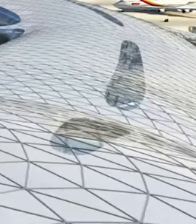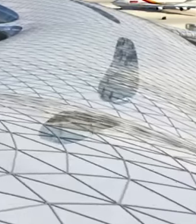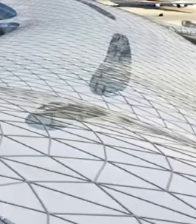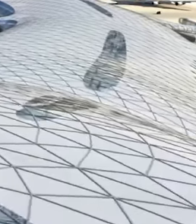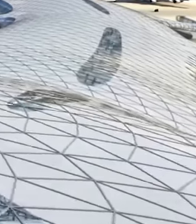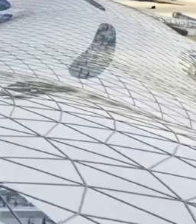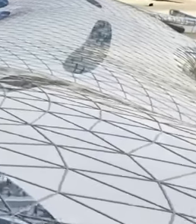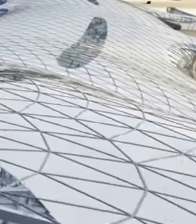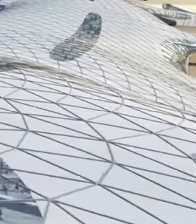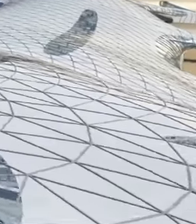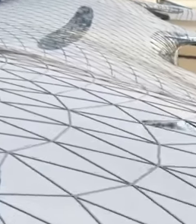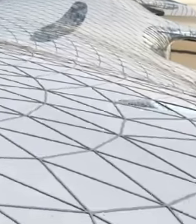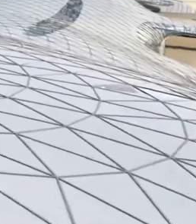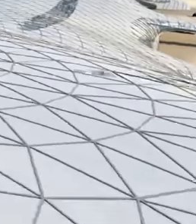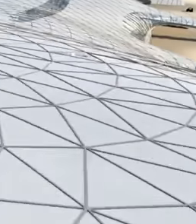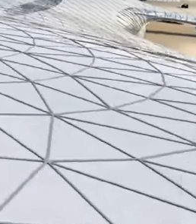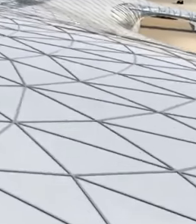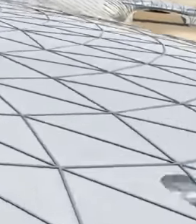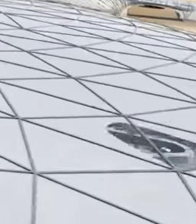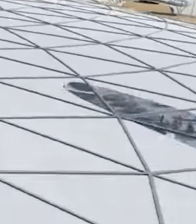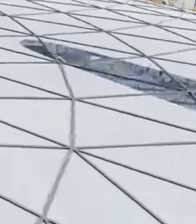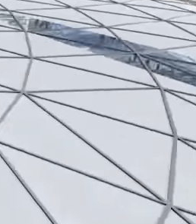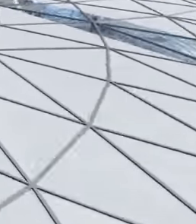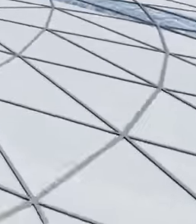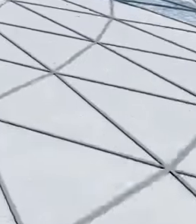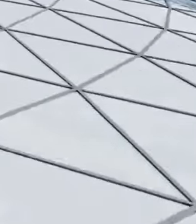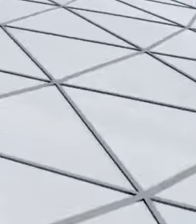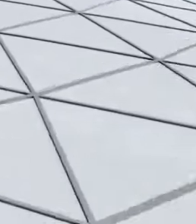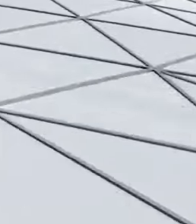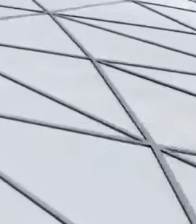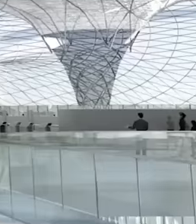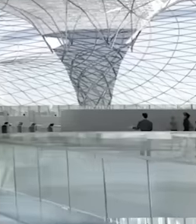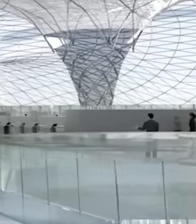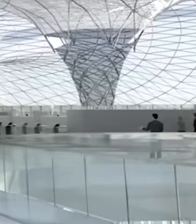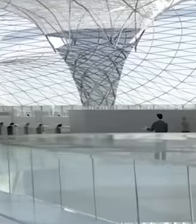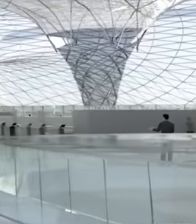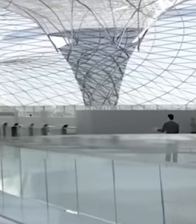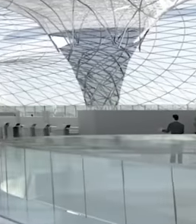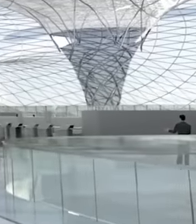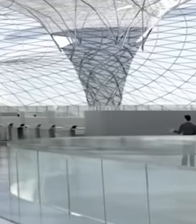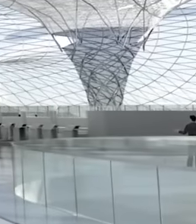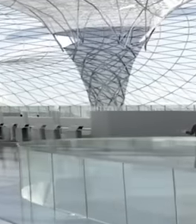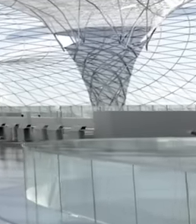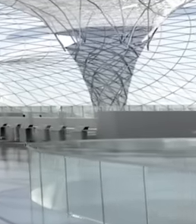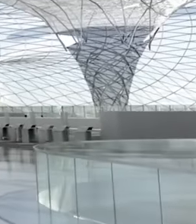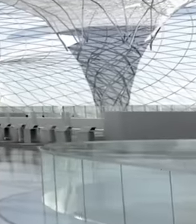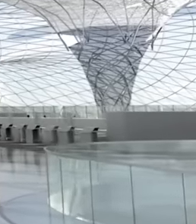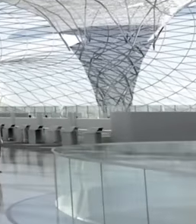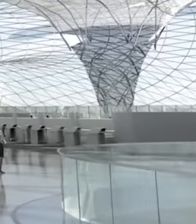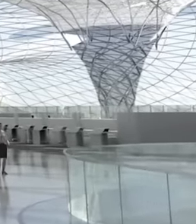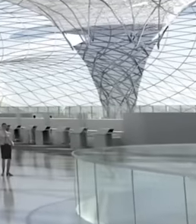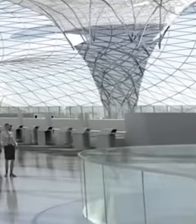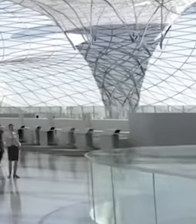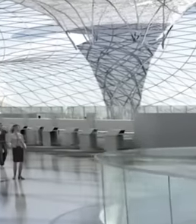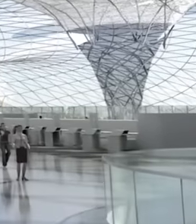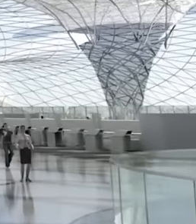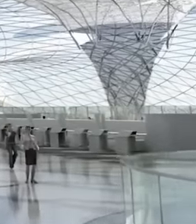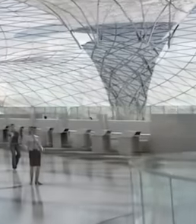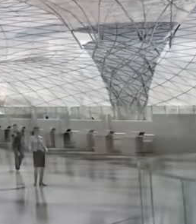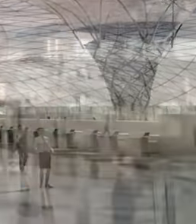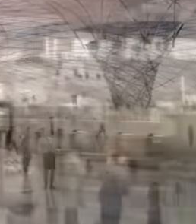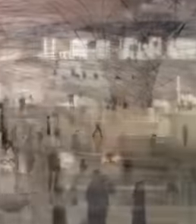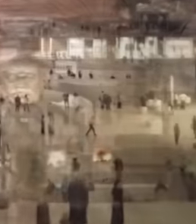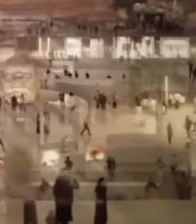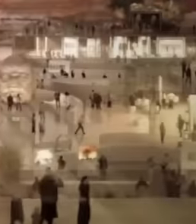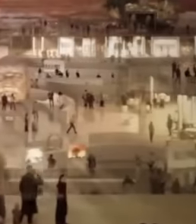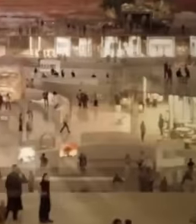aguas para evitar que las pistas de aterrizaje construidas en el lecho de un lago seco se inundara. A